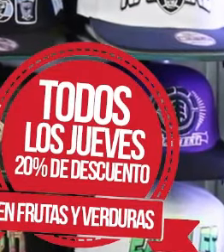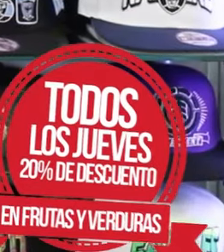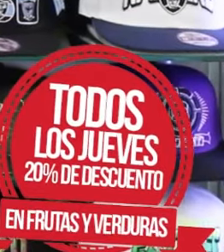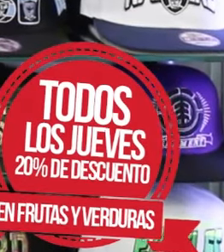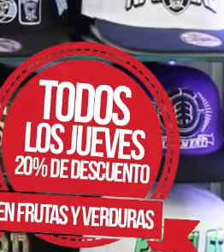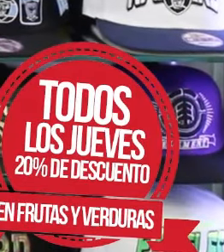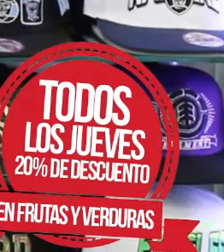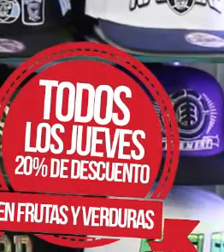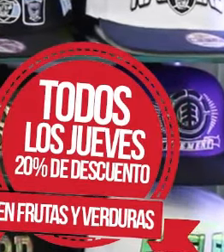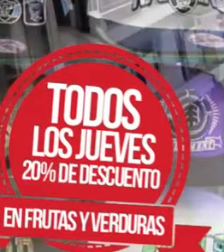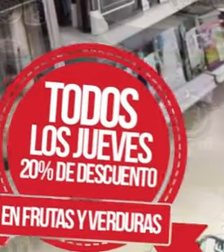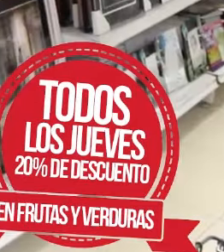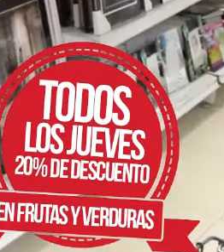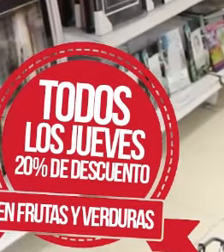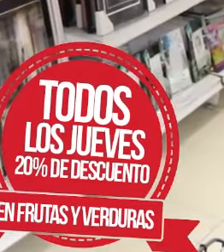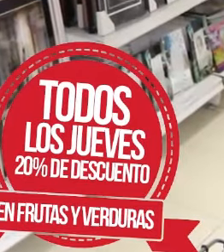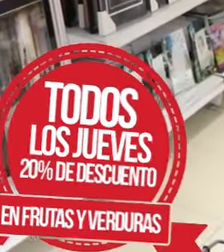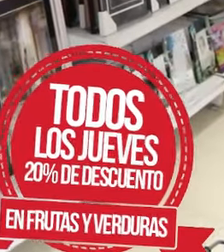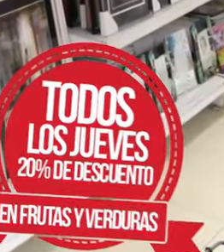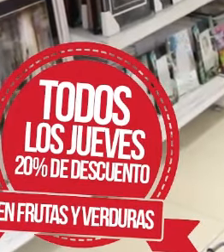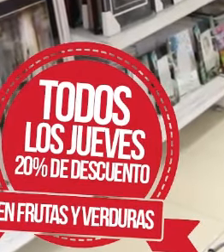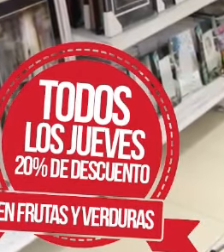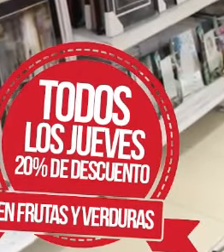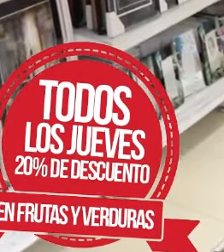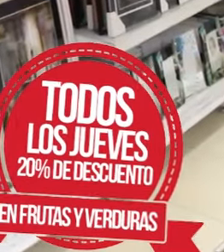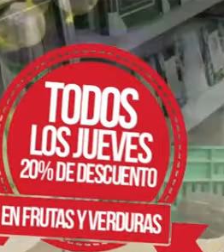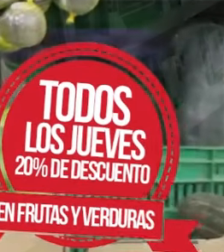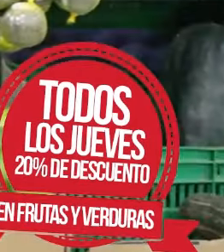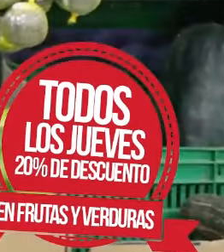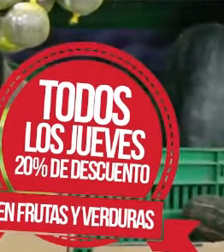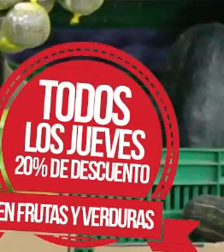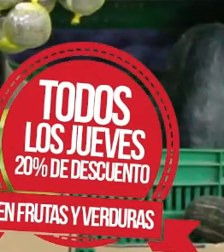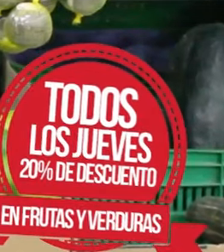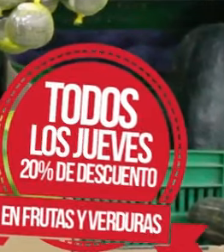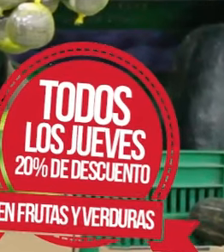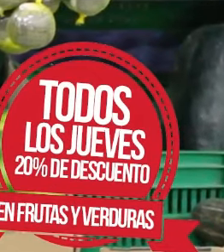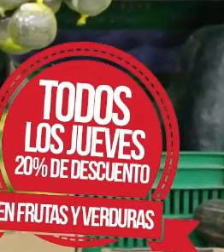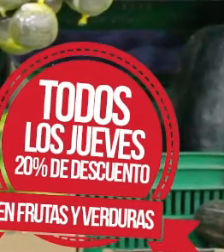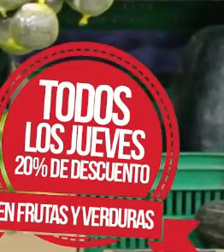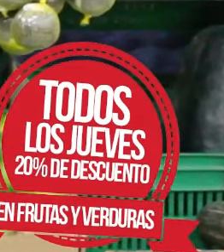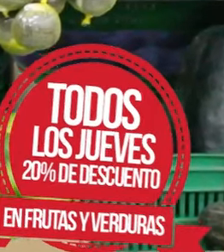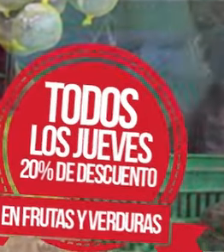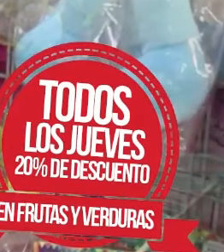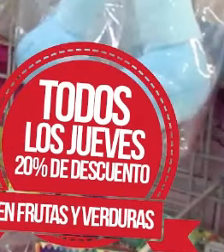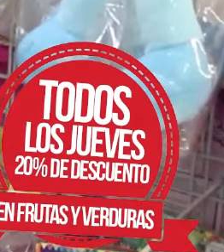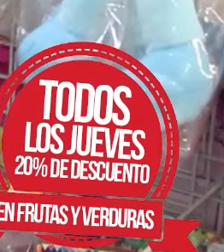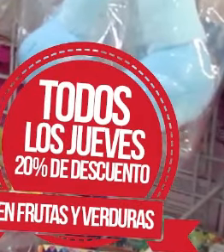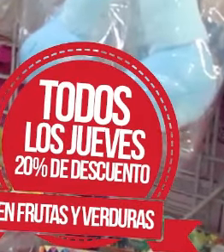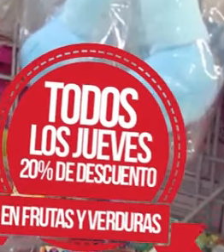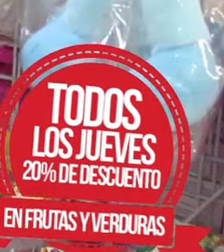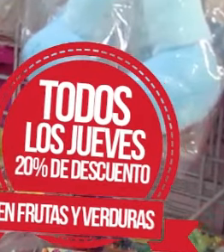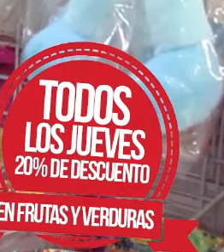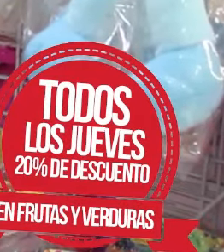20 de junio al 10 de julio. Descuentos del 10 al 70% en Maravilla Centro